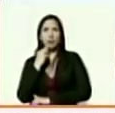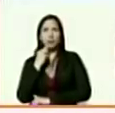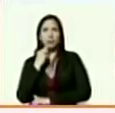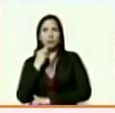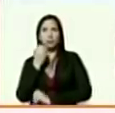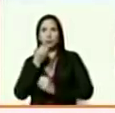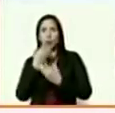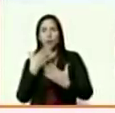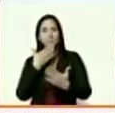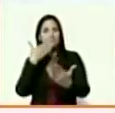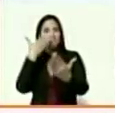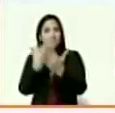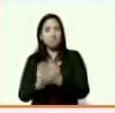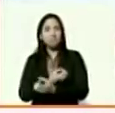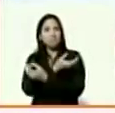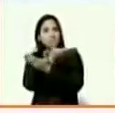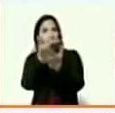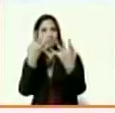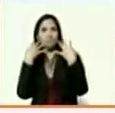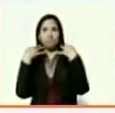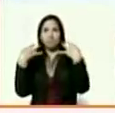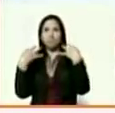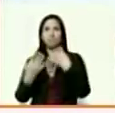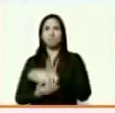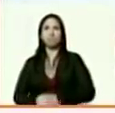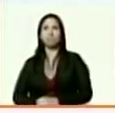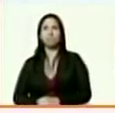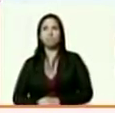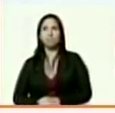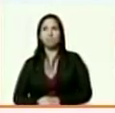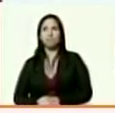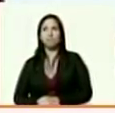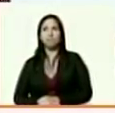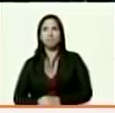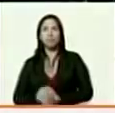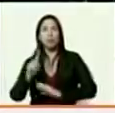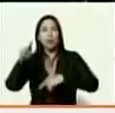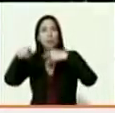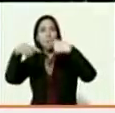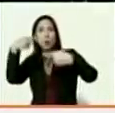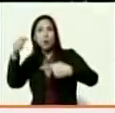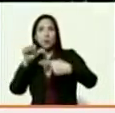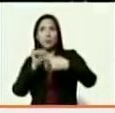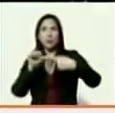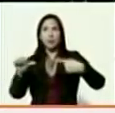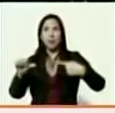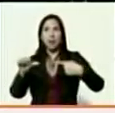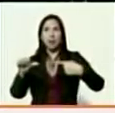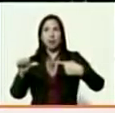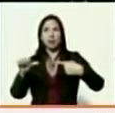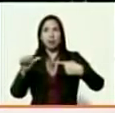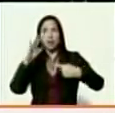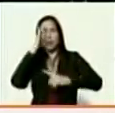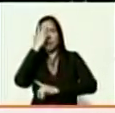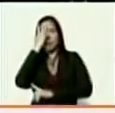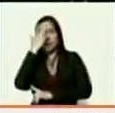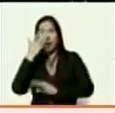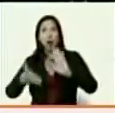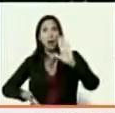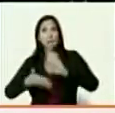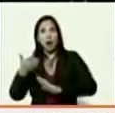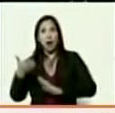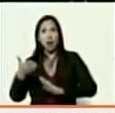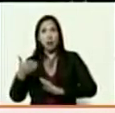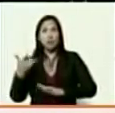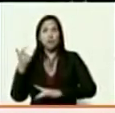muy agradecidos a todas y a todos. Nos vemos la semana que viene. Es carnaval. Los que vayan a viajar,